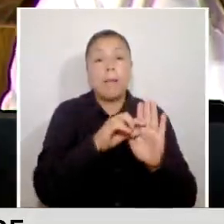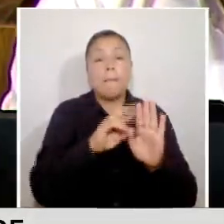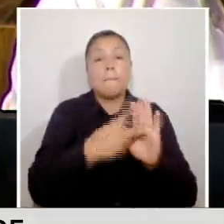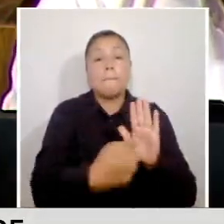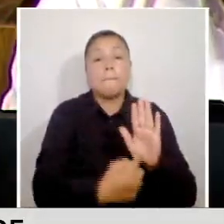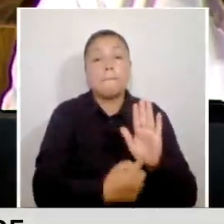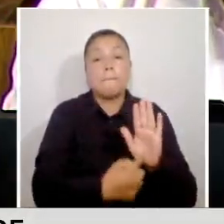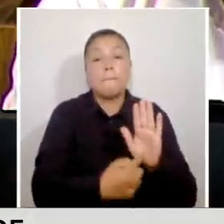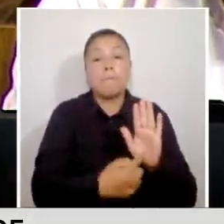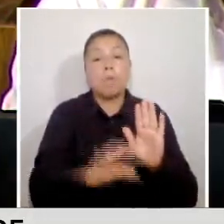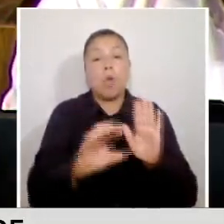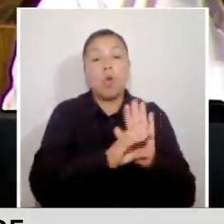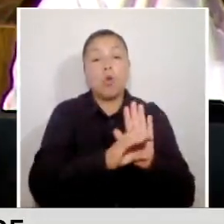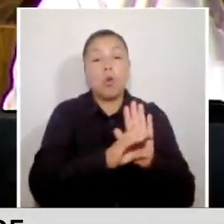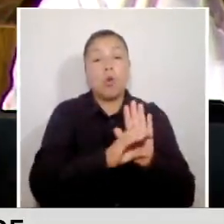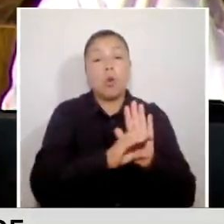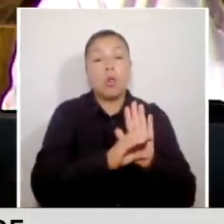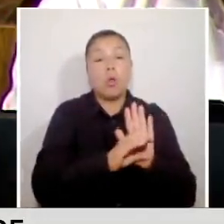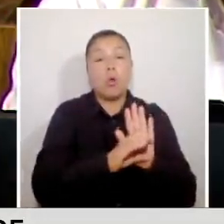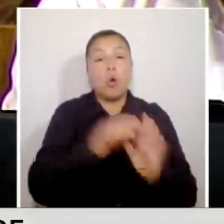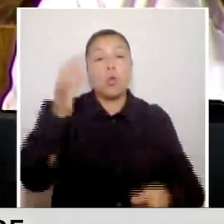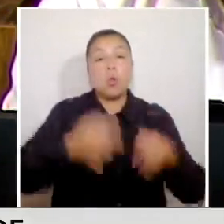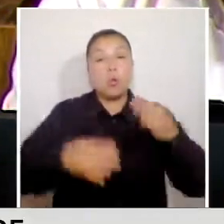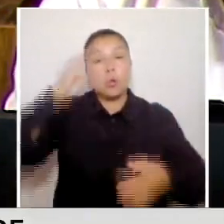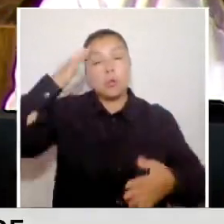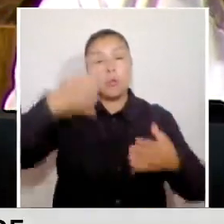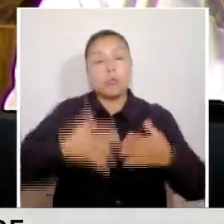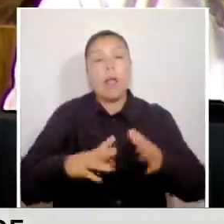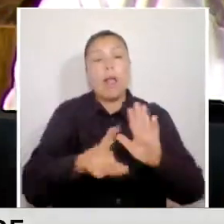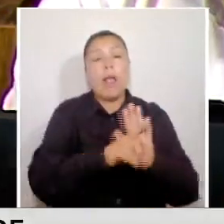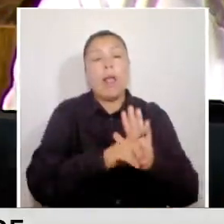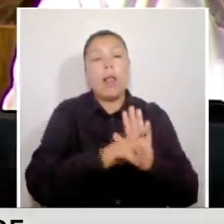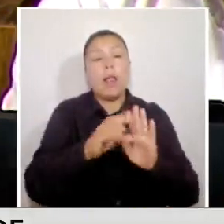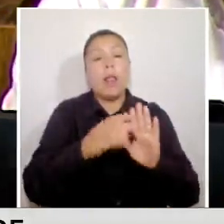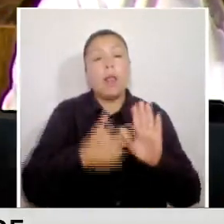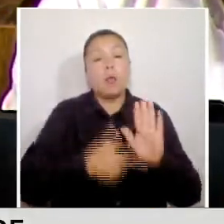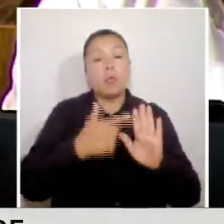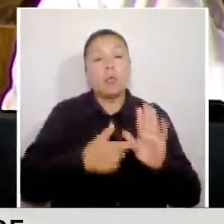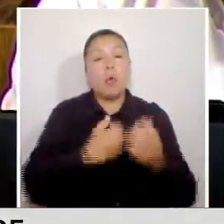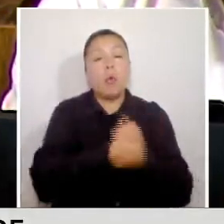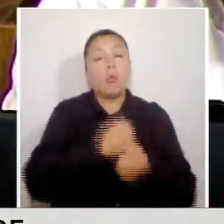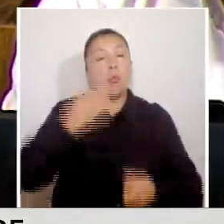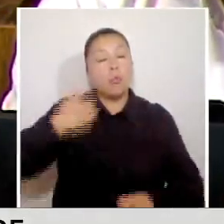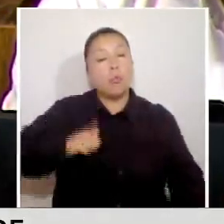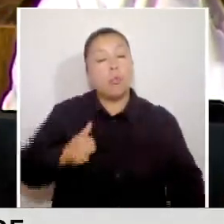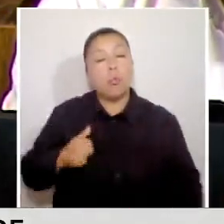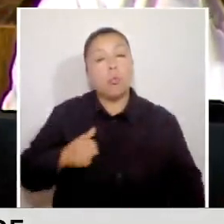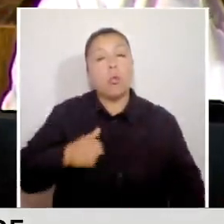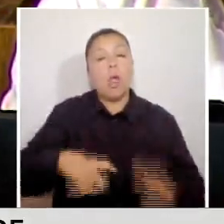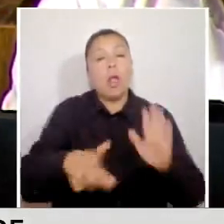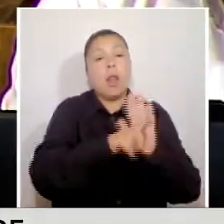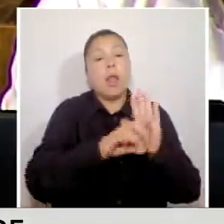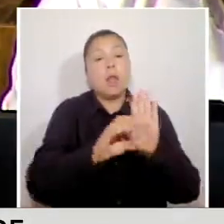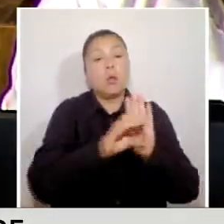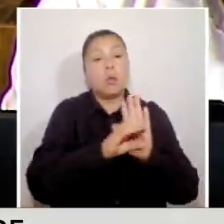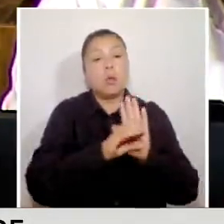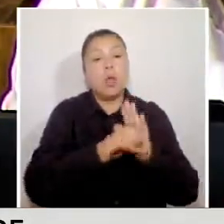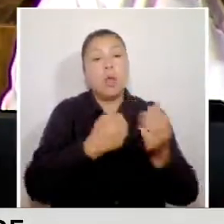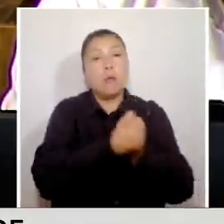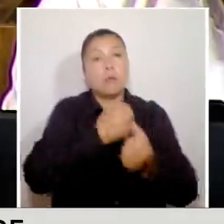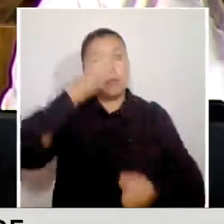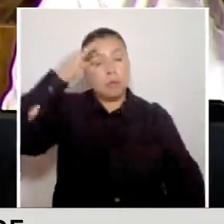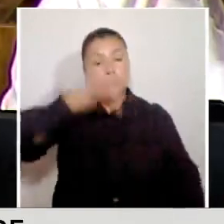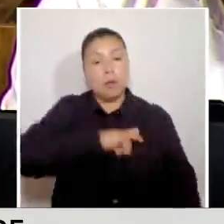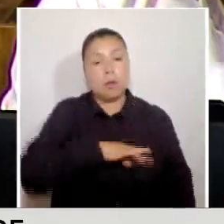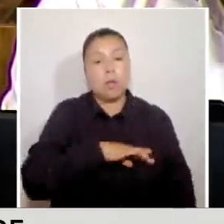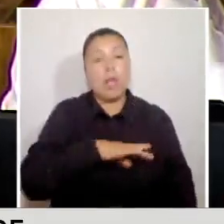código justicia militar la Ley Orgánica constitucional de la policía de investigaciones la Ley Orgánica constitucional de carabineros de chile y